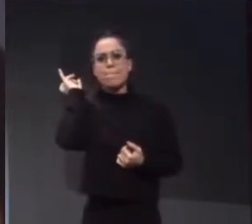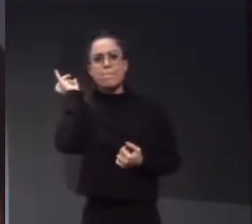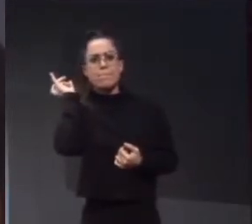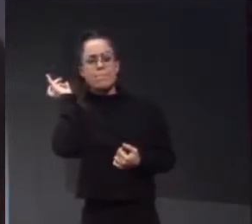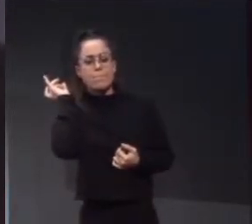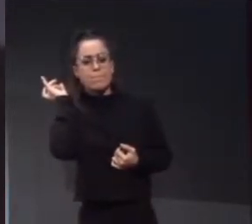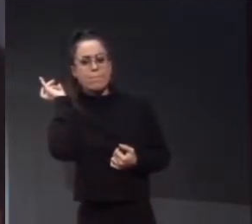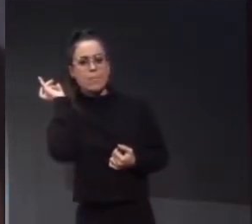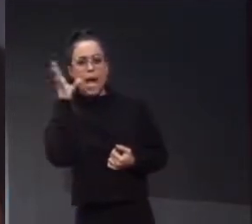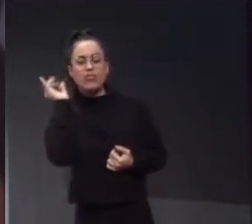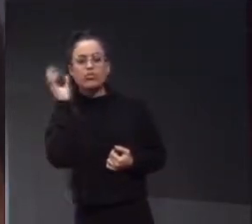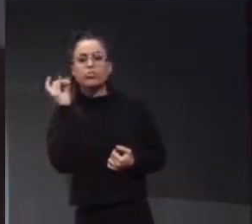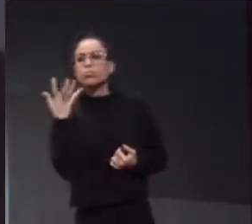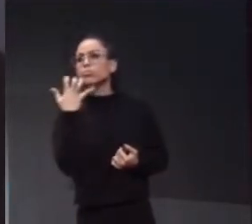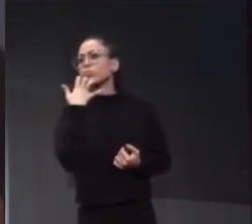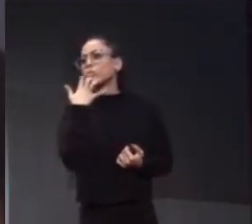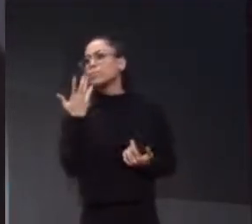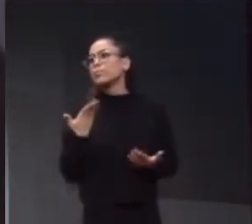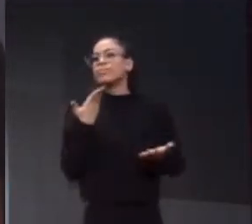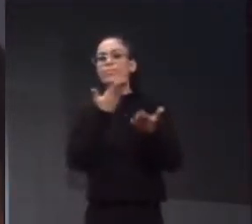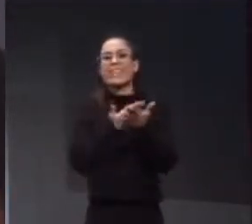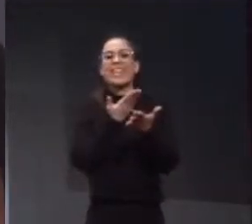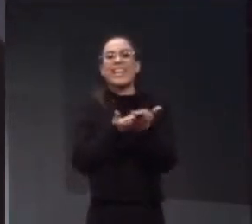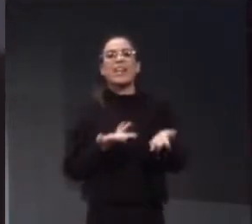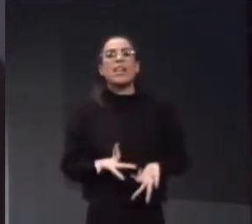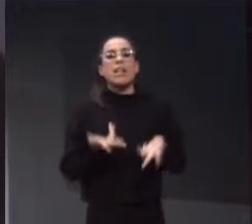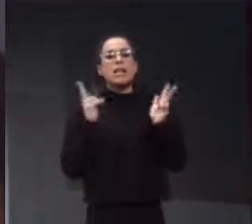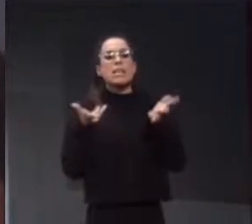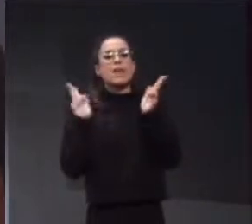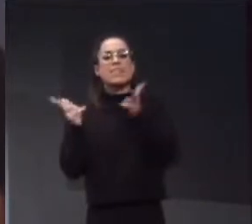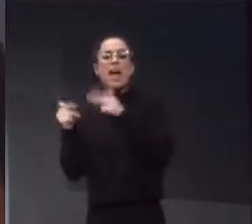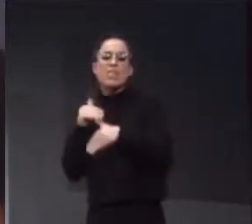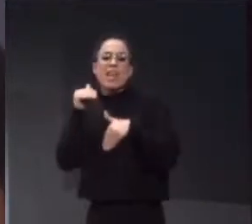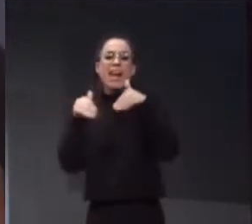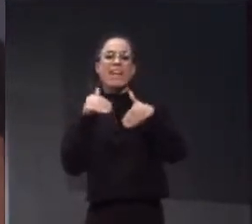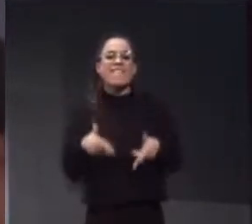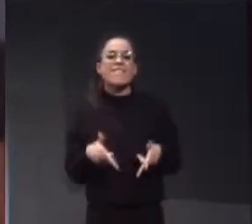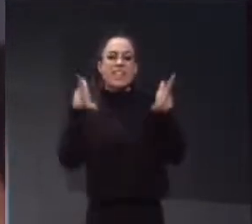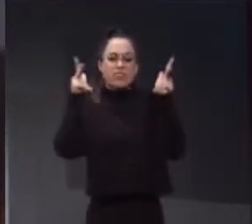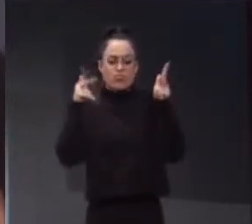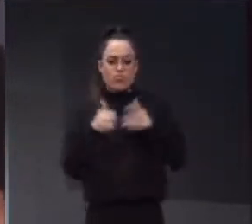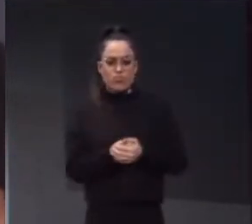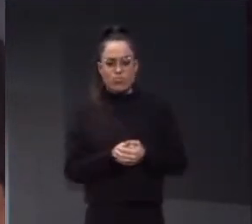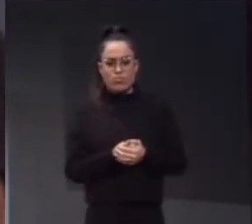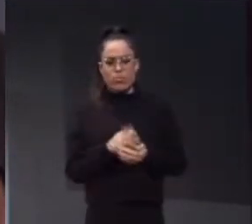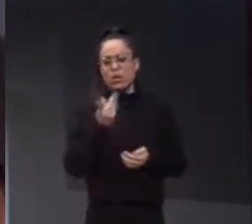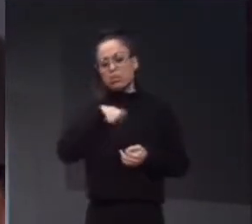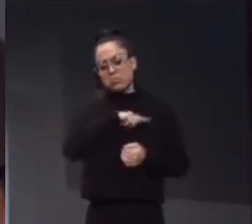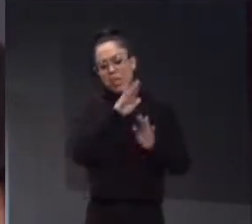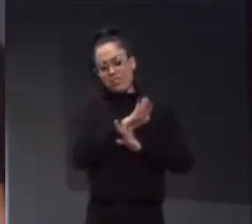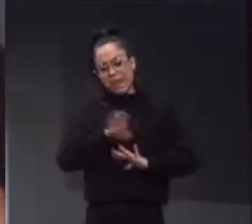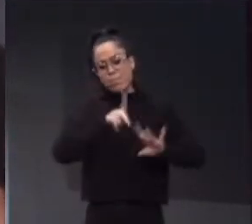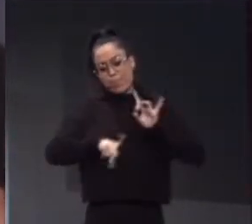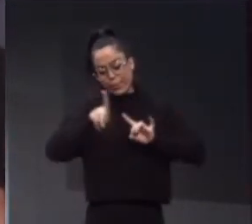se ha reivindicado la libertad de que haya un referéndum y hemos tenido nuestros problemitas bueno es un